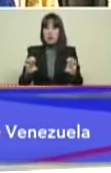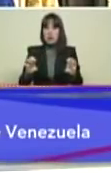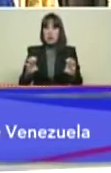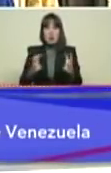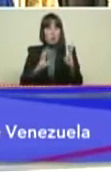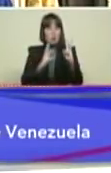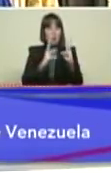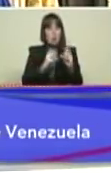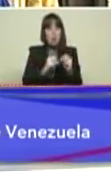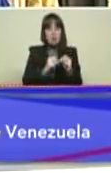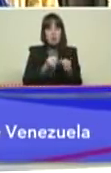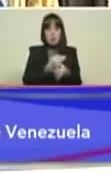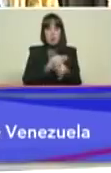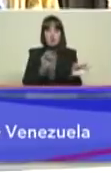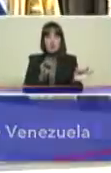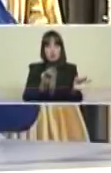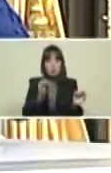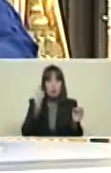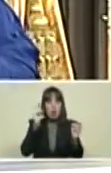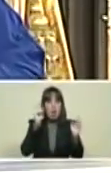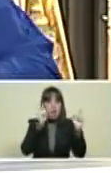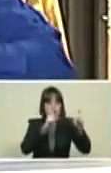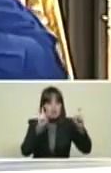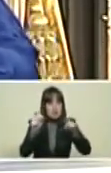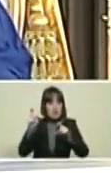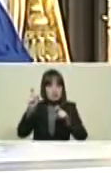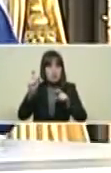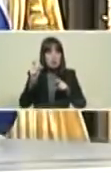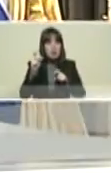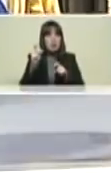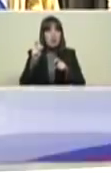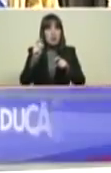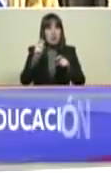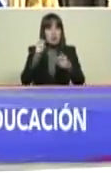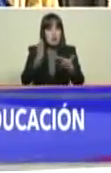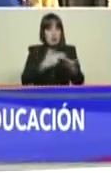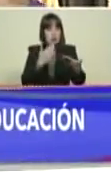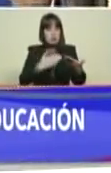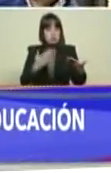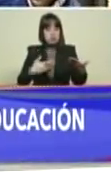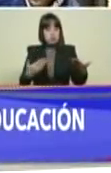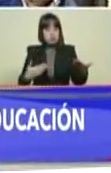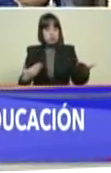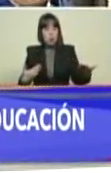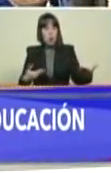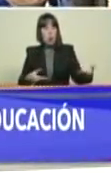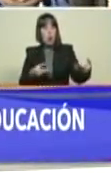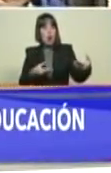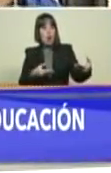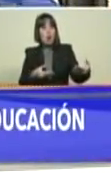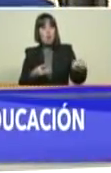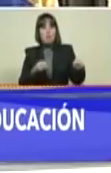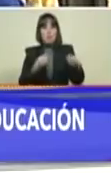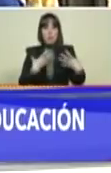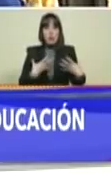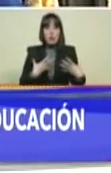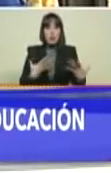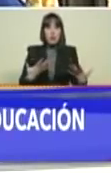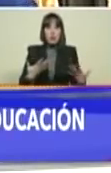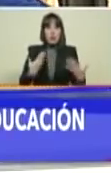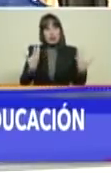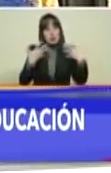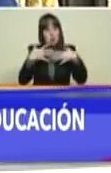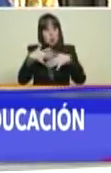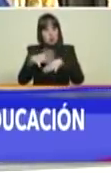cualitativo, de la calidad pedagógica, de la calidad de los contenidos, como desde el punto de vista inclusivo, de